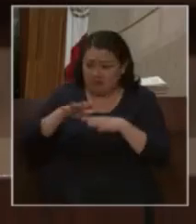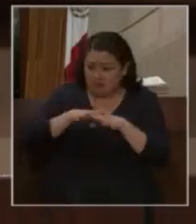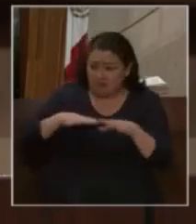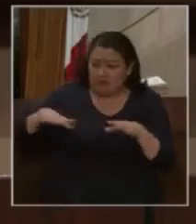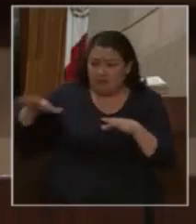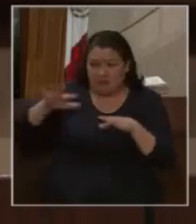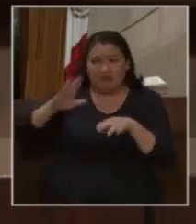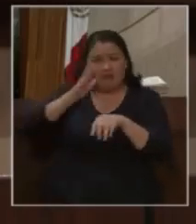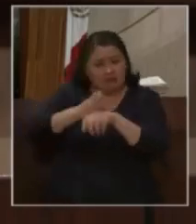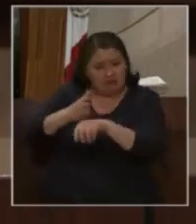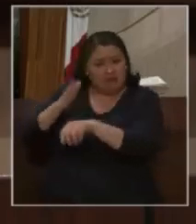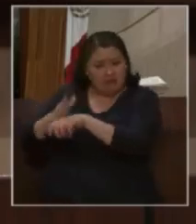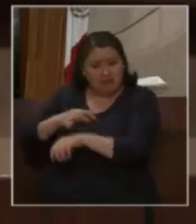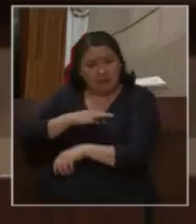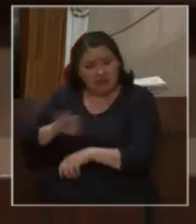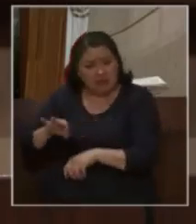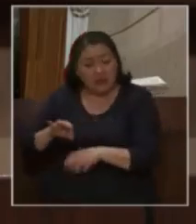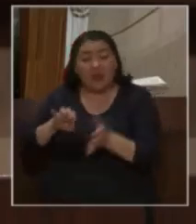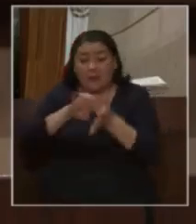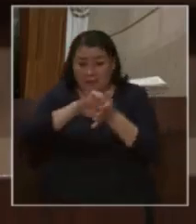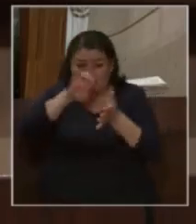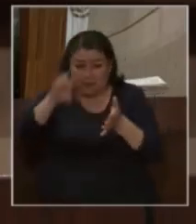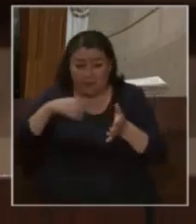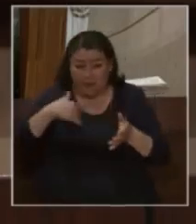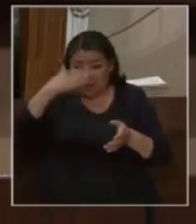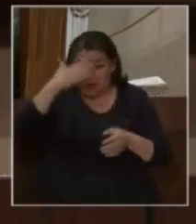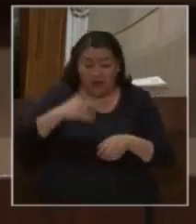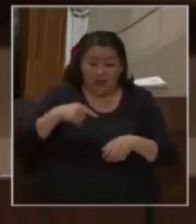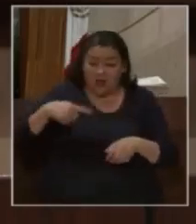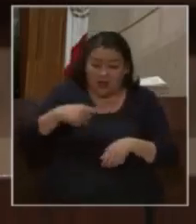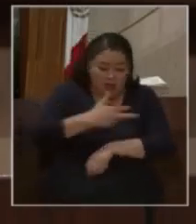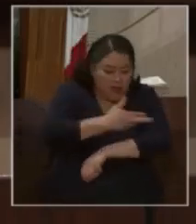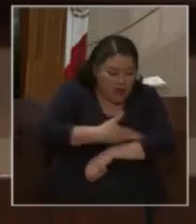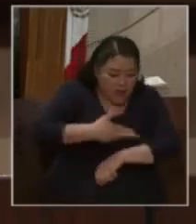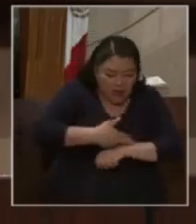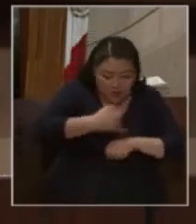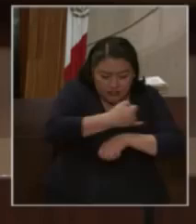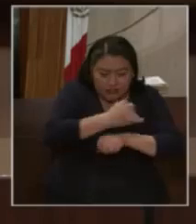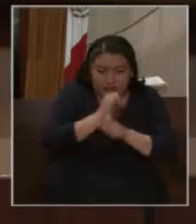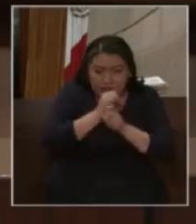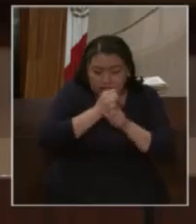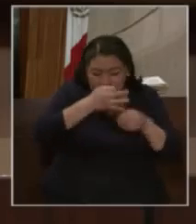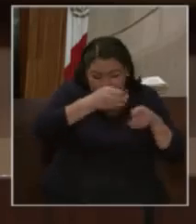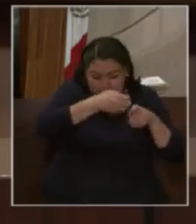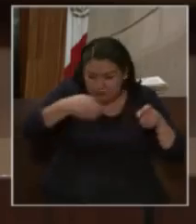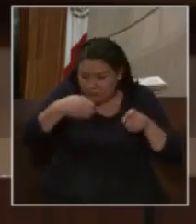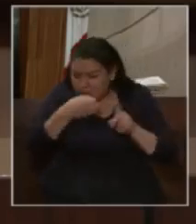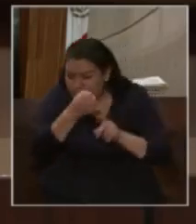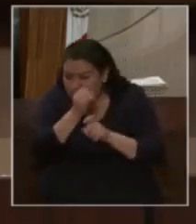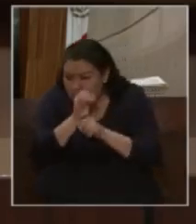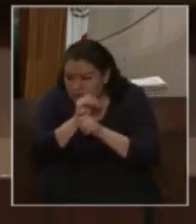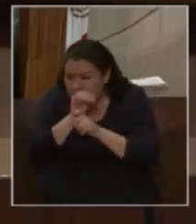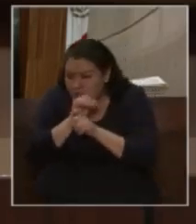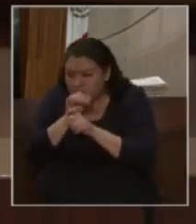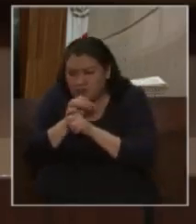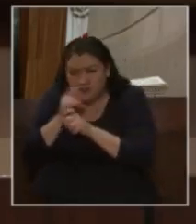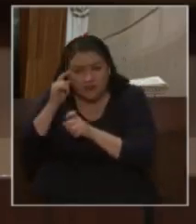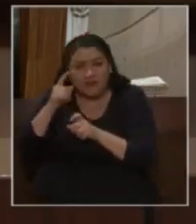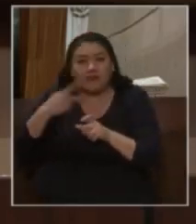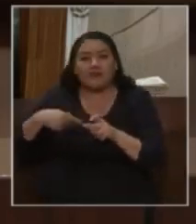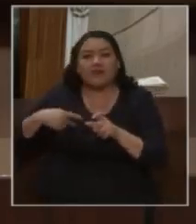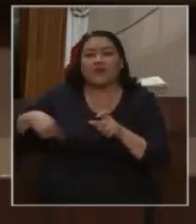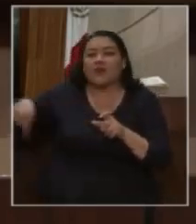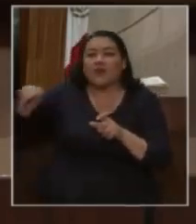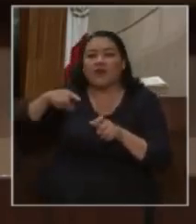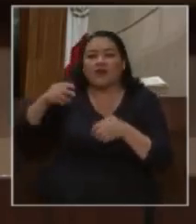jurídica de las personas, como es la instrumentación de procedimientos seguidos en forma de juicio, donde se impongan